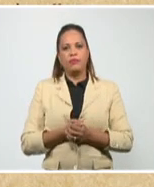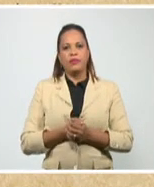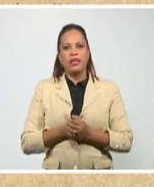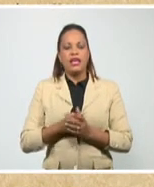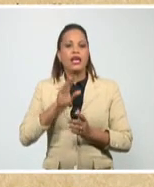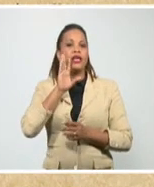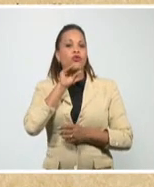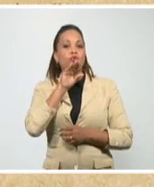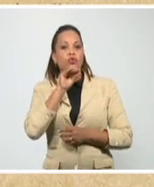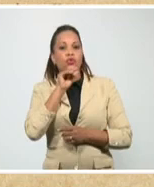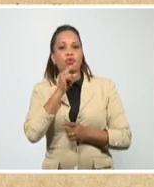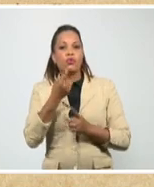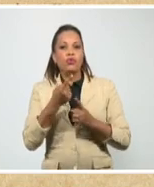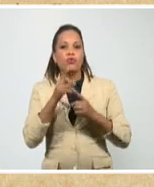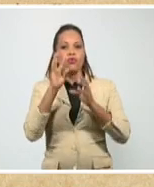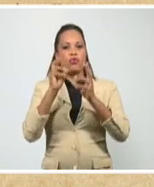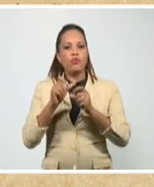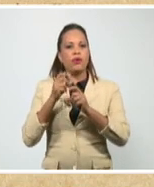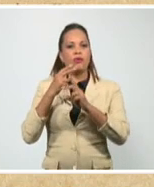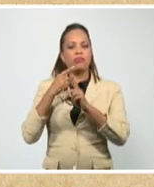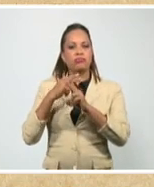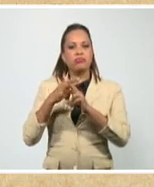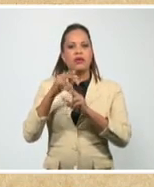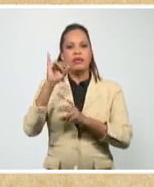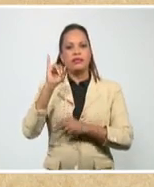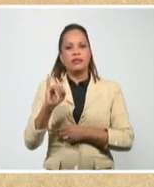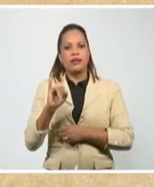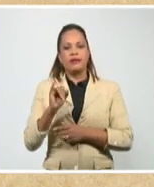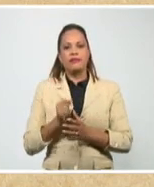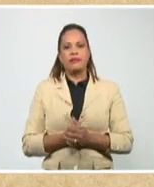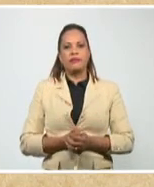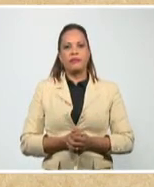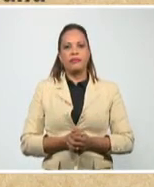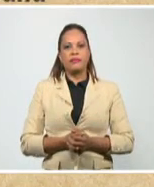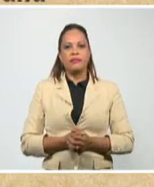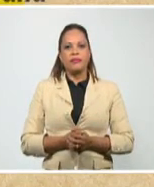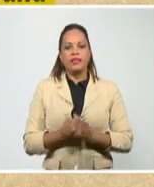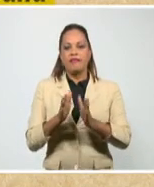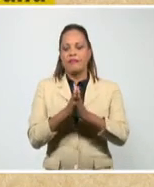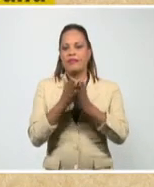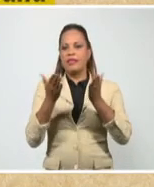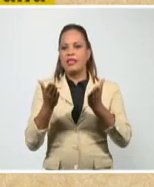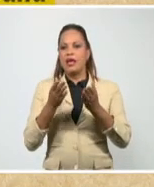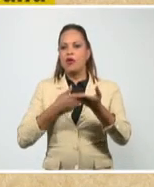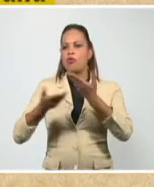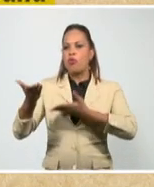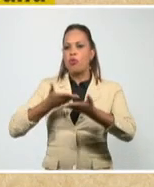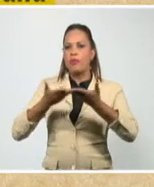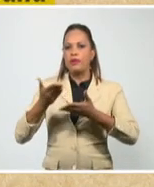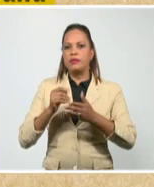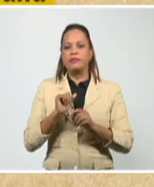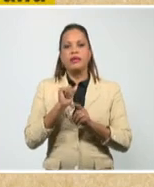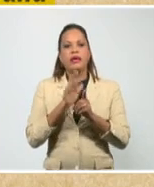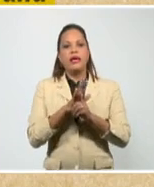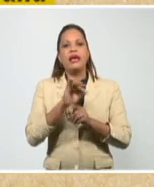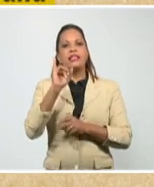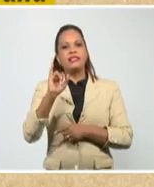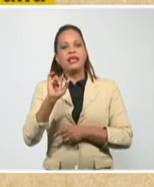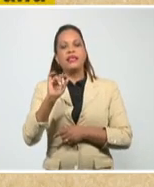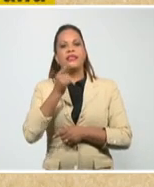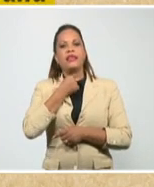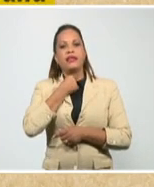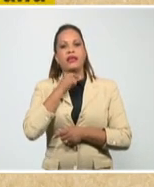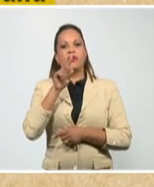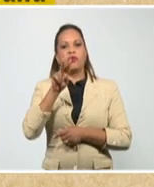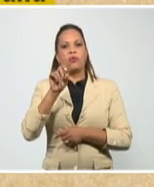Tatlin, número 6, versión de La Habana. Diario El Comercio. El 6 de enero de 2015, Ivonne